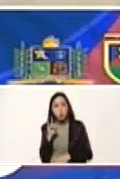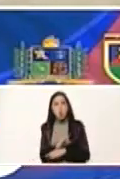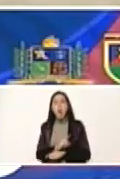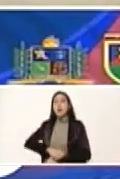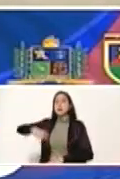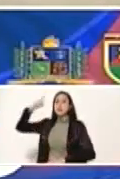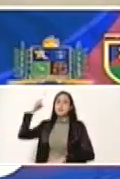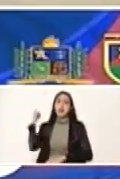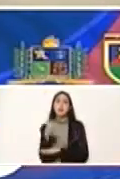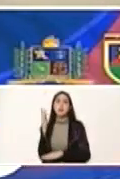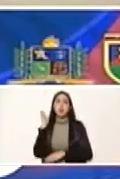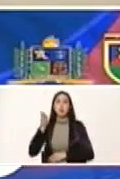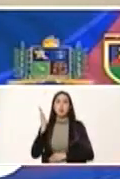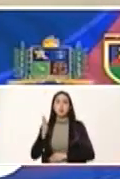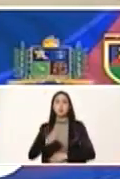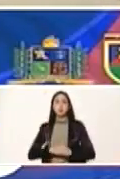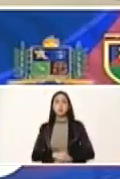ley.